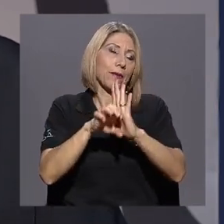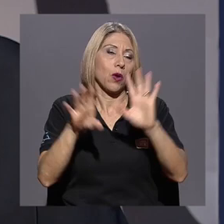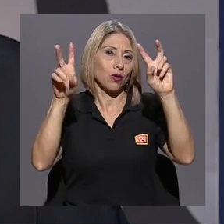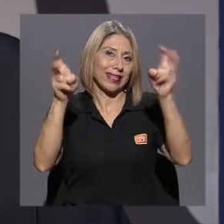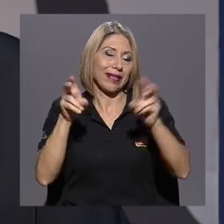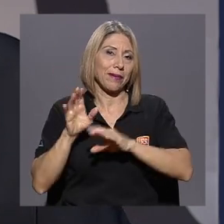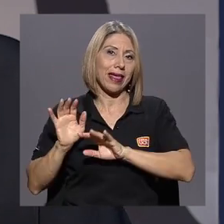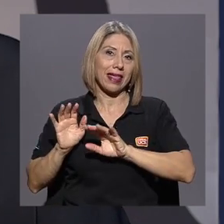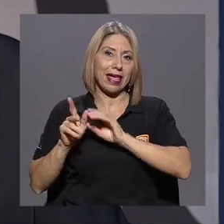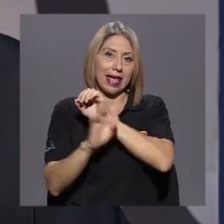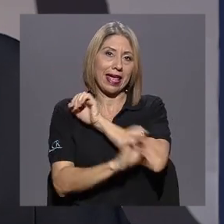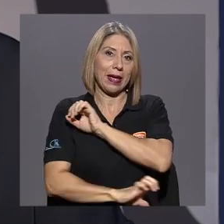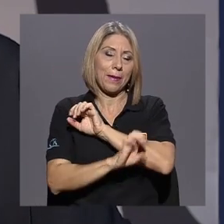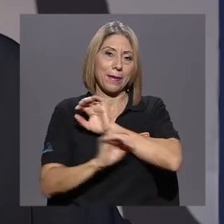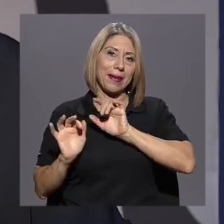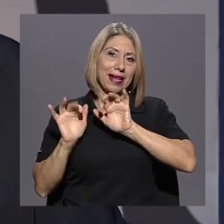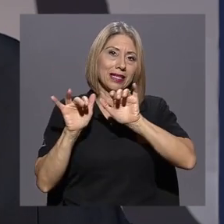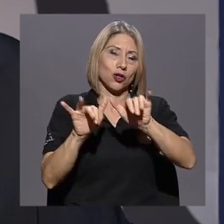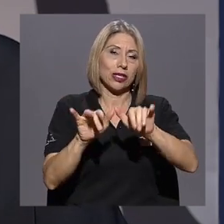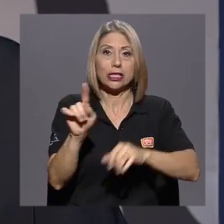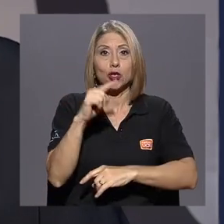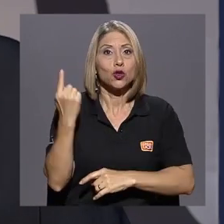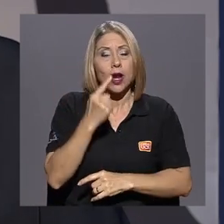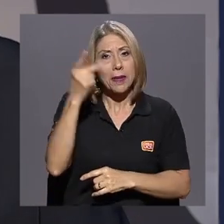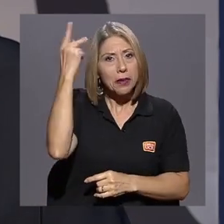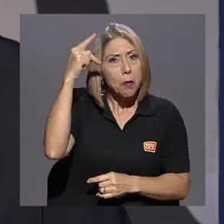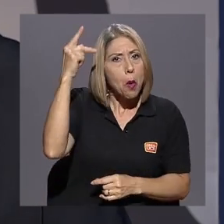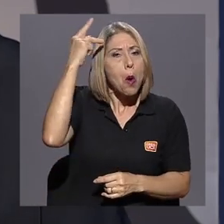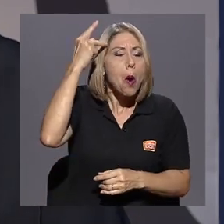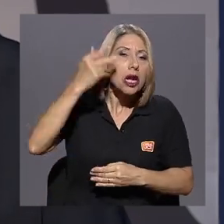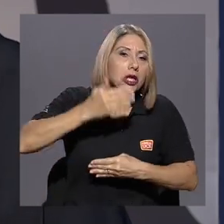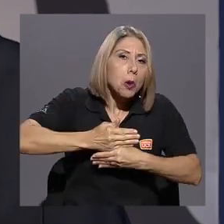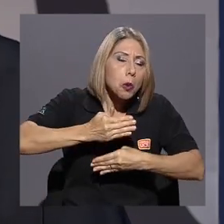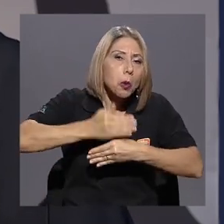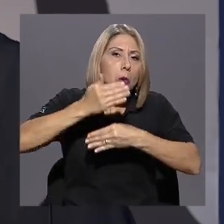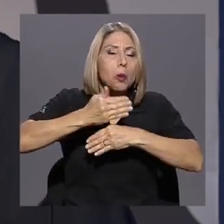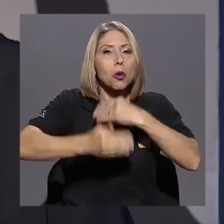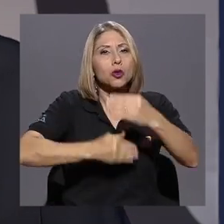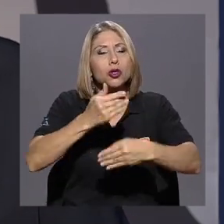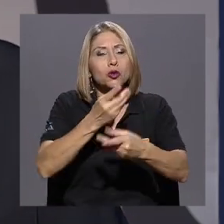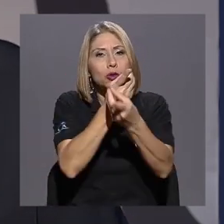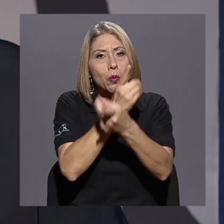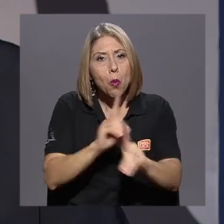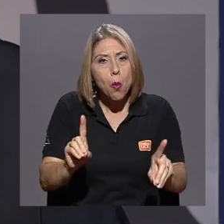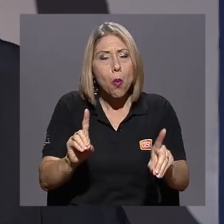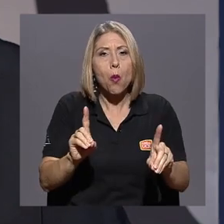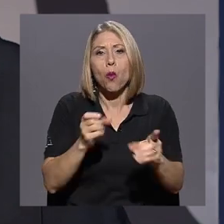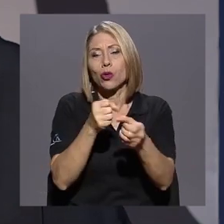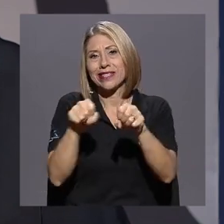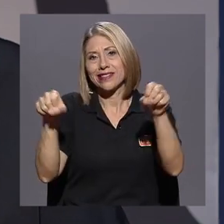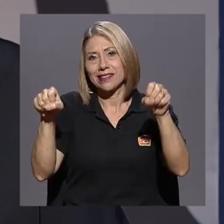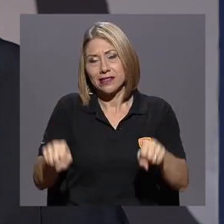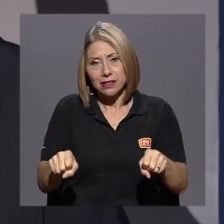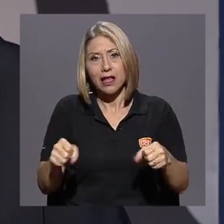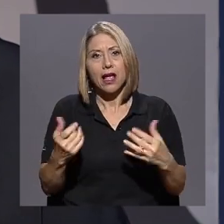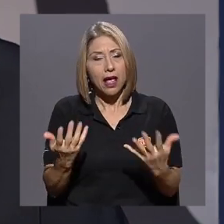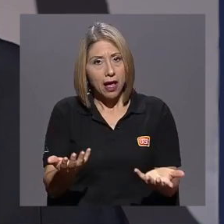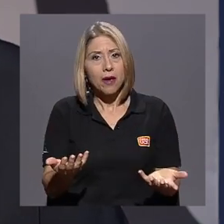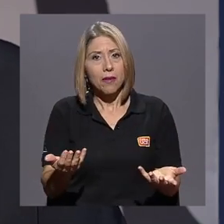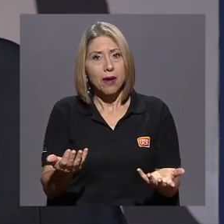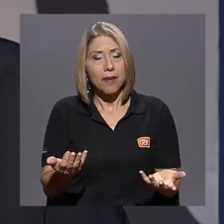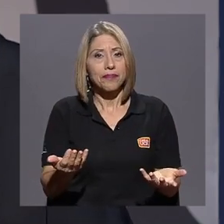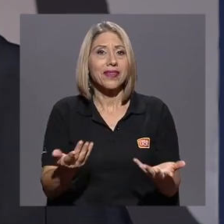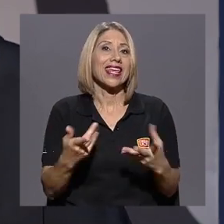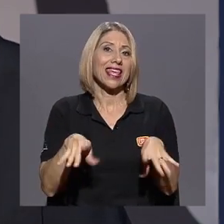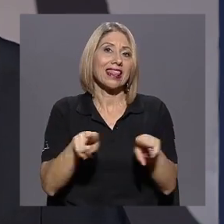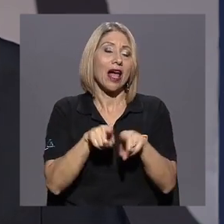el tema de político, de construcción de los procesos democráticos, del sistema como tal, ¿verdad? Y